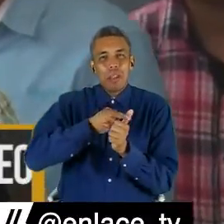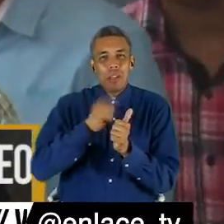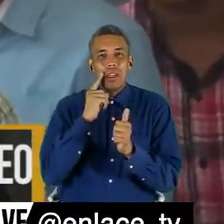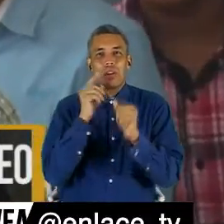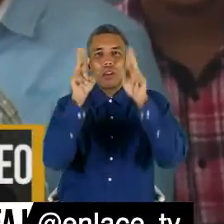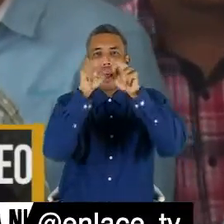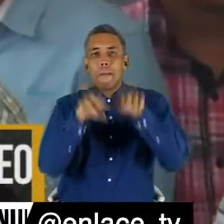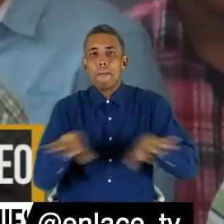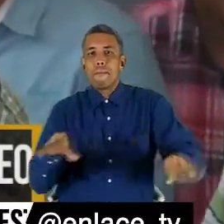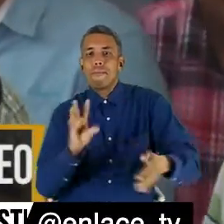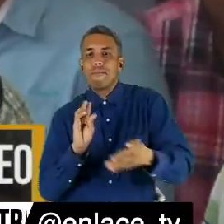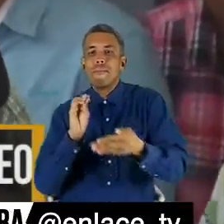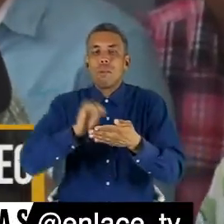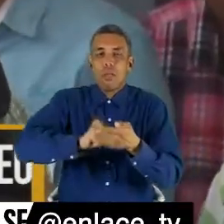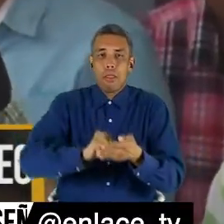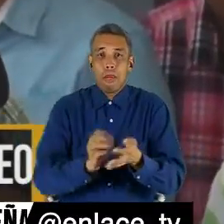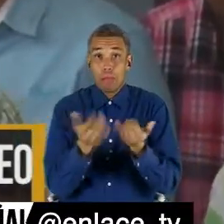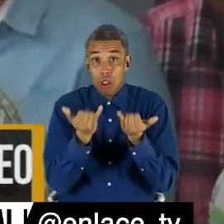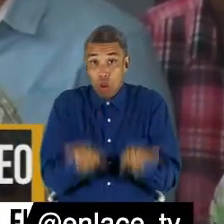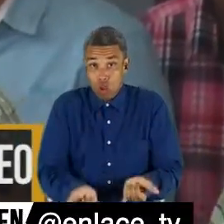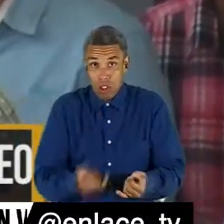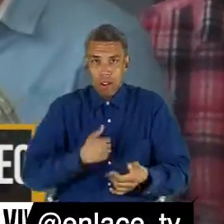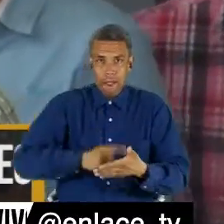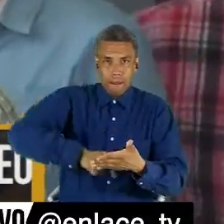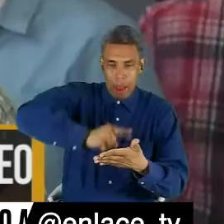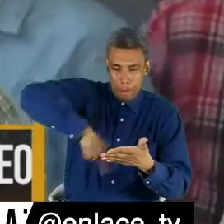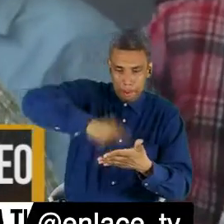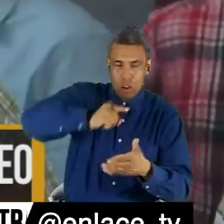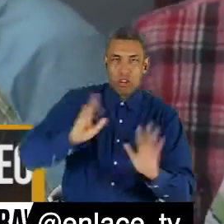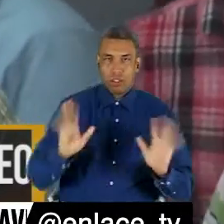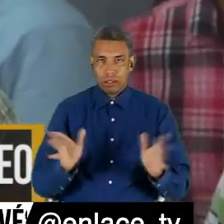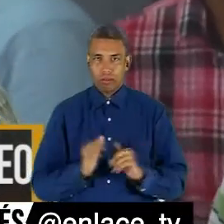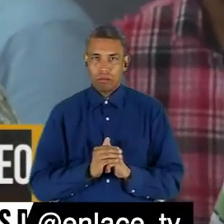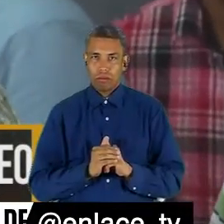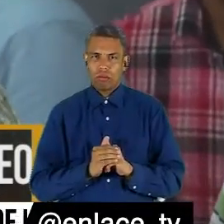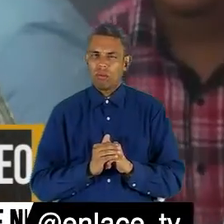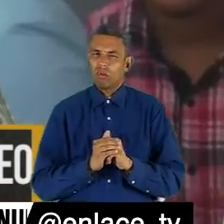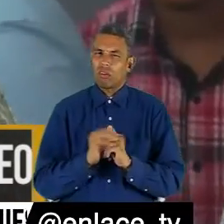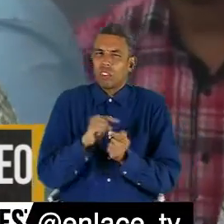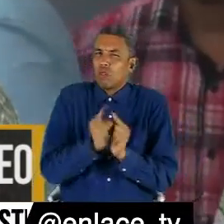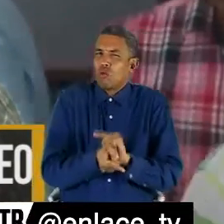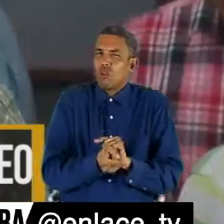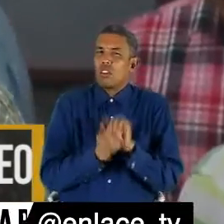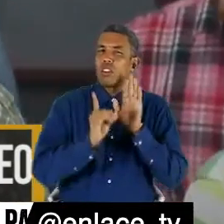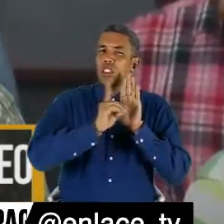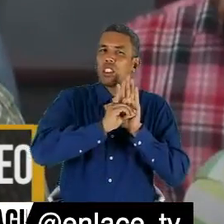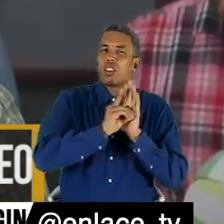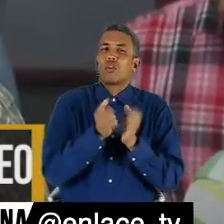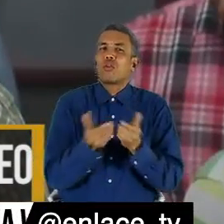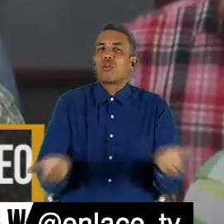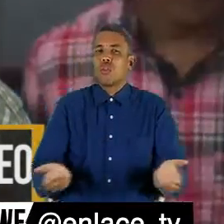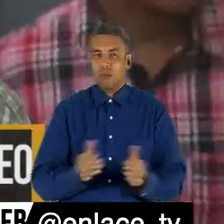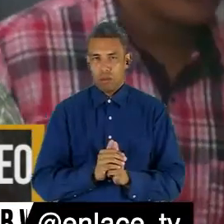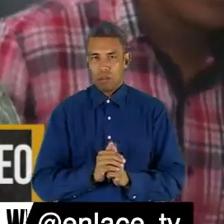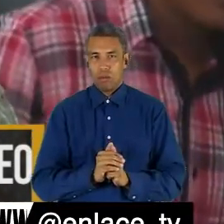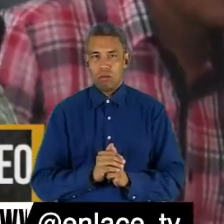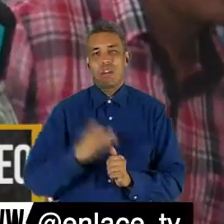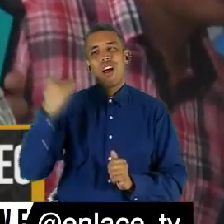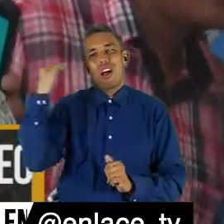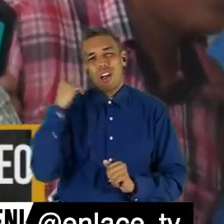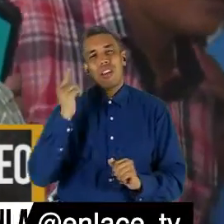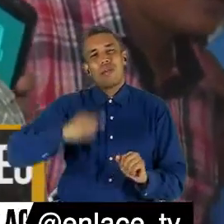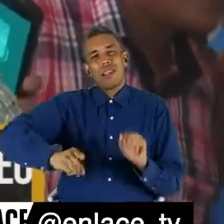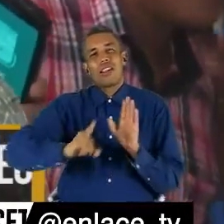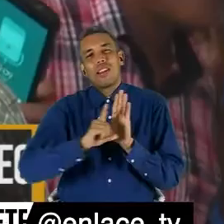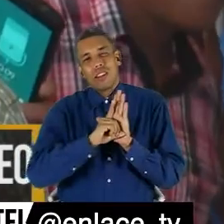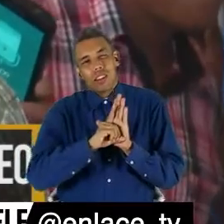jurídicas. Básicamente es ampliar el decreto a no solo la industria de hidrocarburos y mineras,